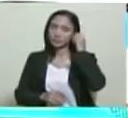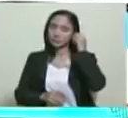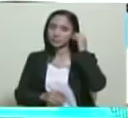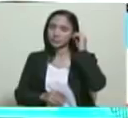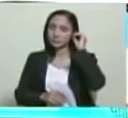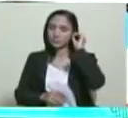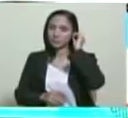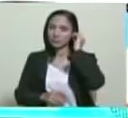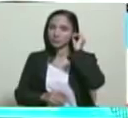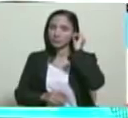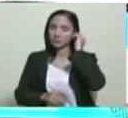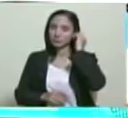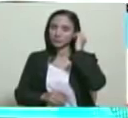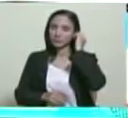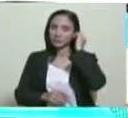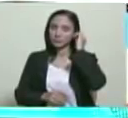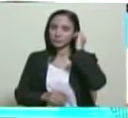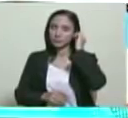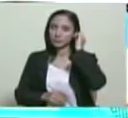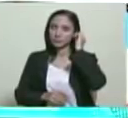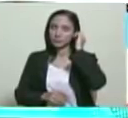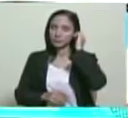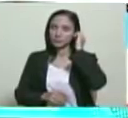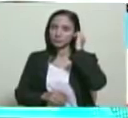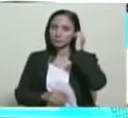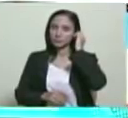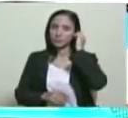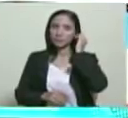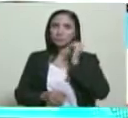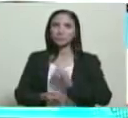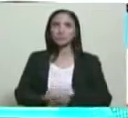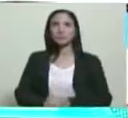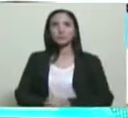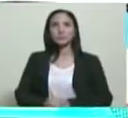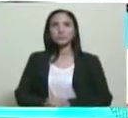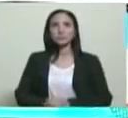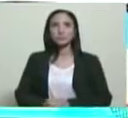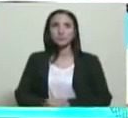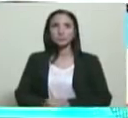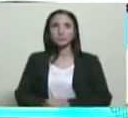Ustedes saben cómo hacen los gatos, ¿verdad? Maullan.